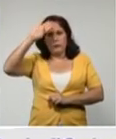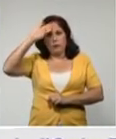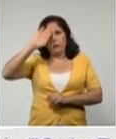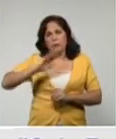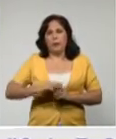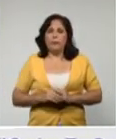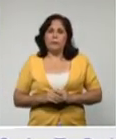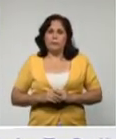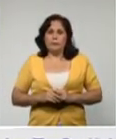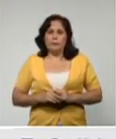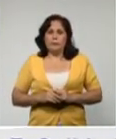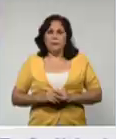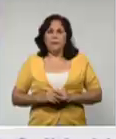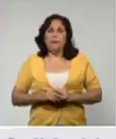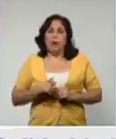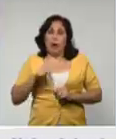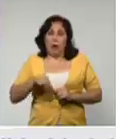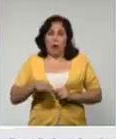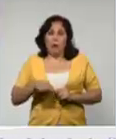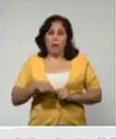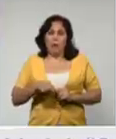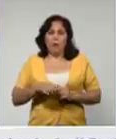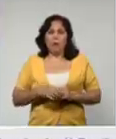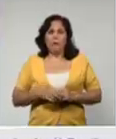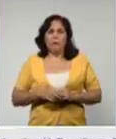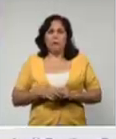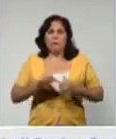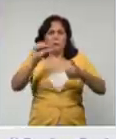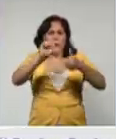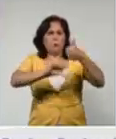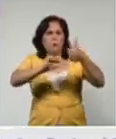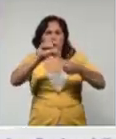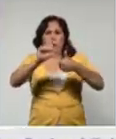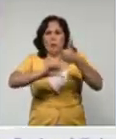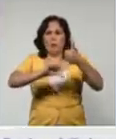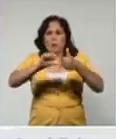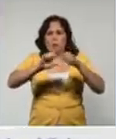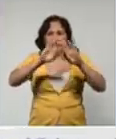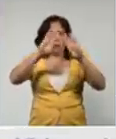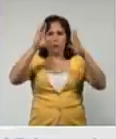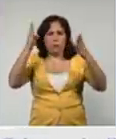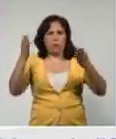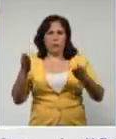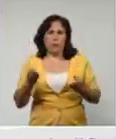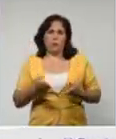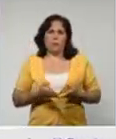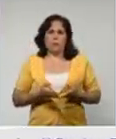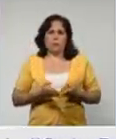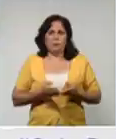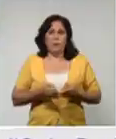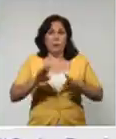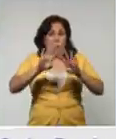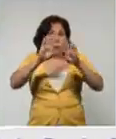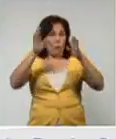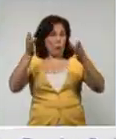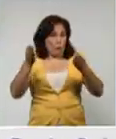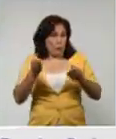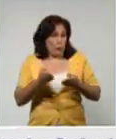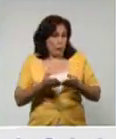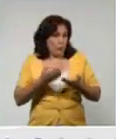pues nos vamos a referir al comportamiento en el mundo. El mundo,